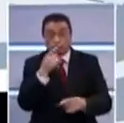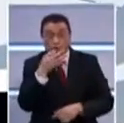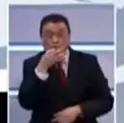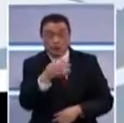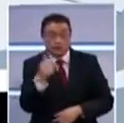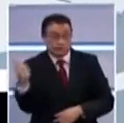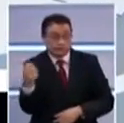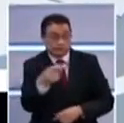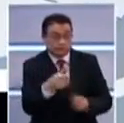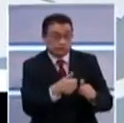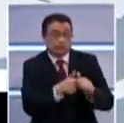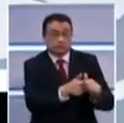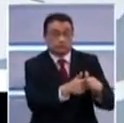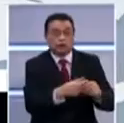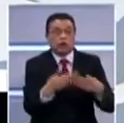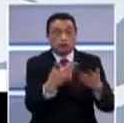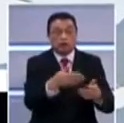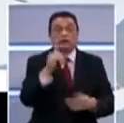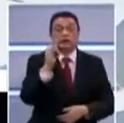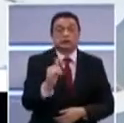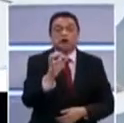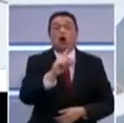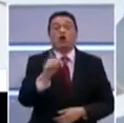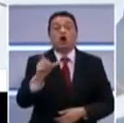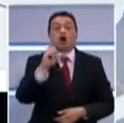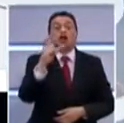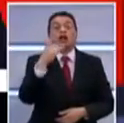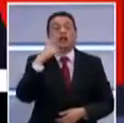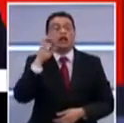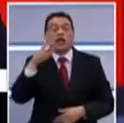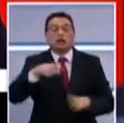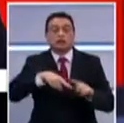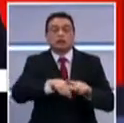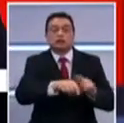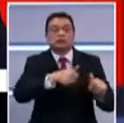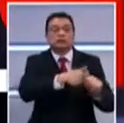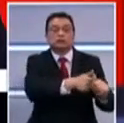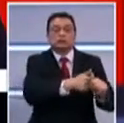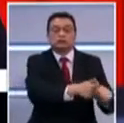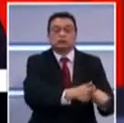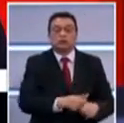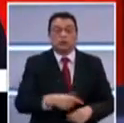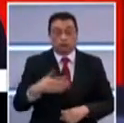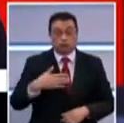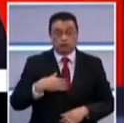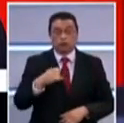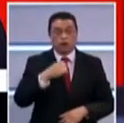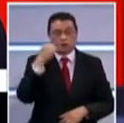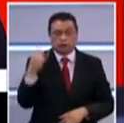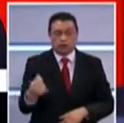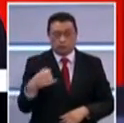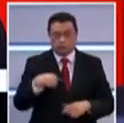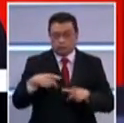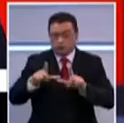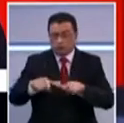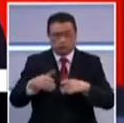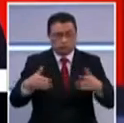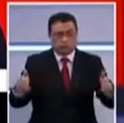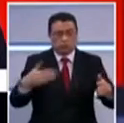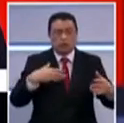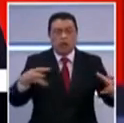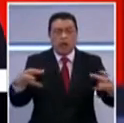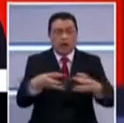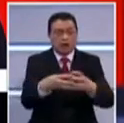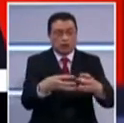más allá de que usted encuentre las pertenencias alejandro guillier para estos puestos yo quiero señalar que yo tuve siempre los espacios para construir los